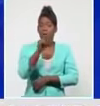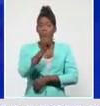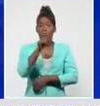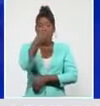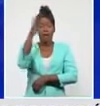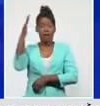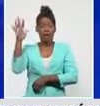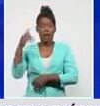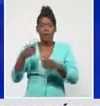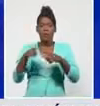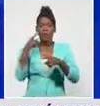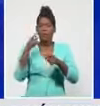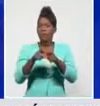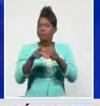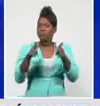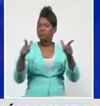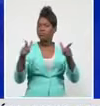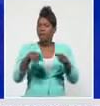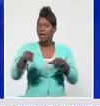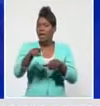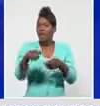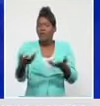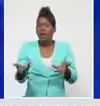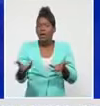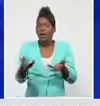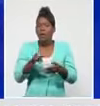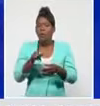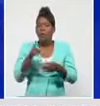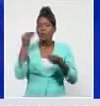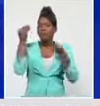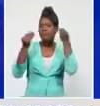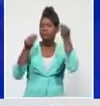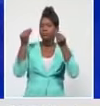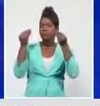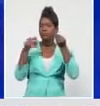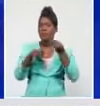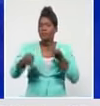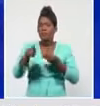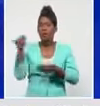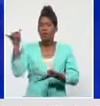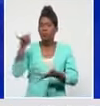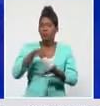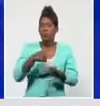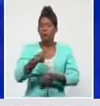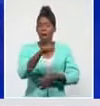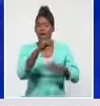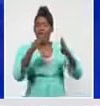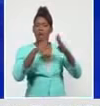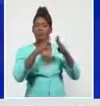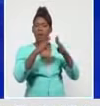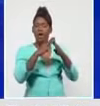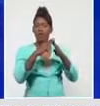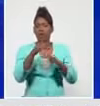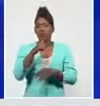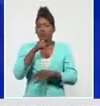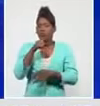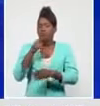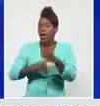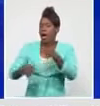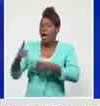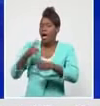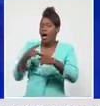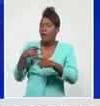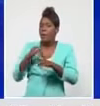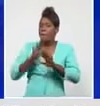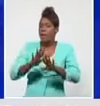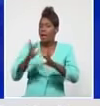prudente mandarlos a sus hogares con solo el peso de la conciencia hasta tener el resultado? Es la primera pregunta,